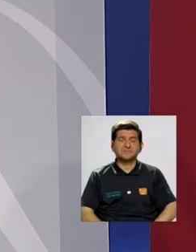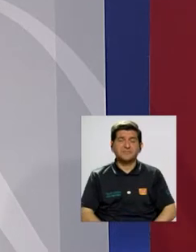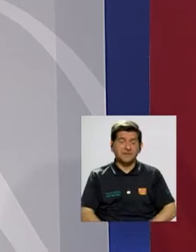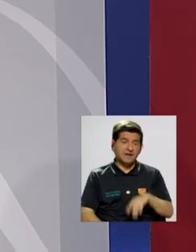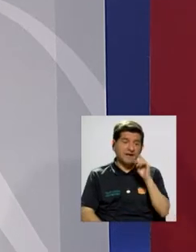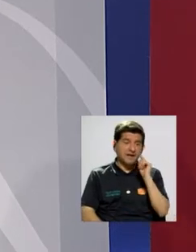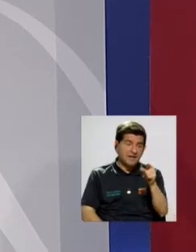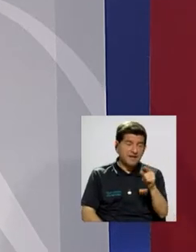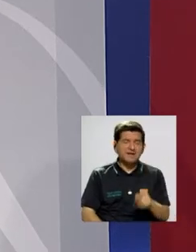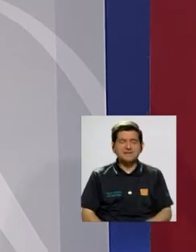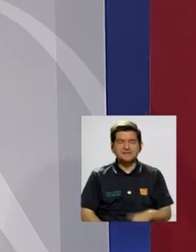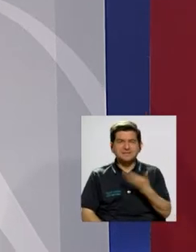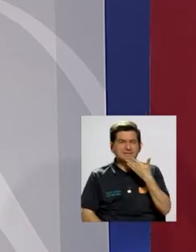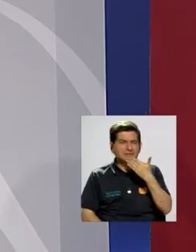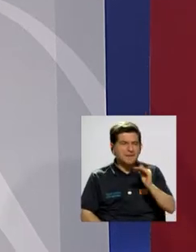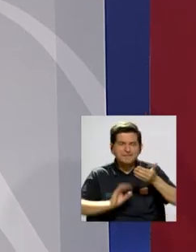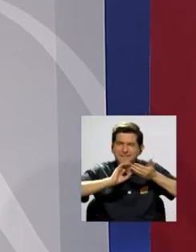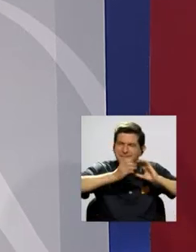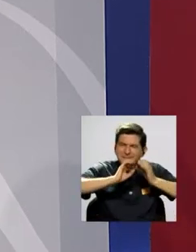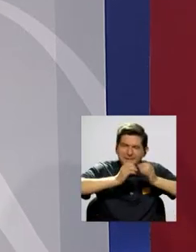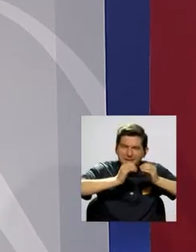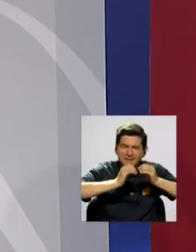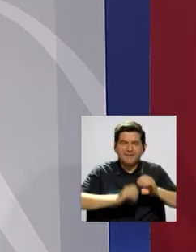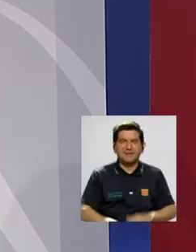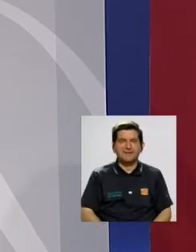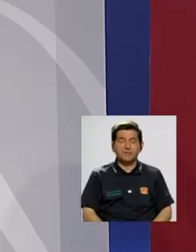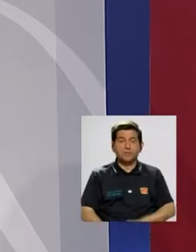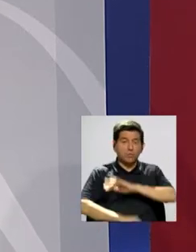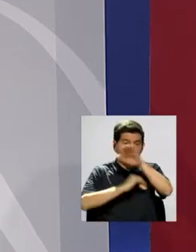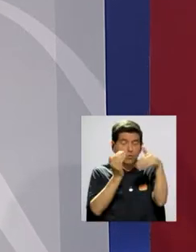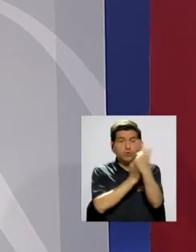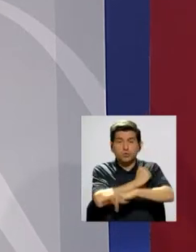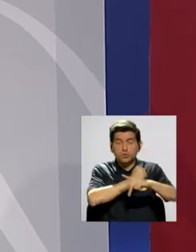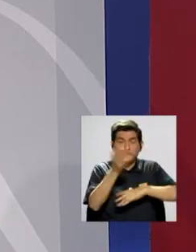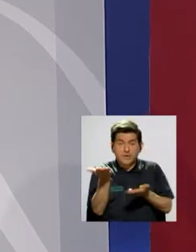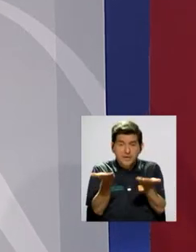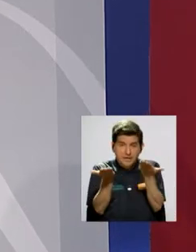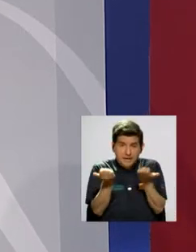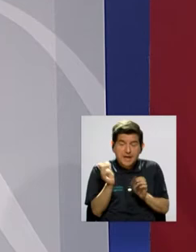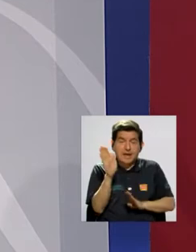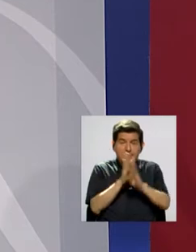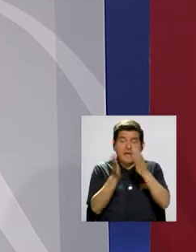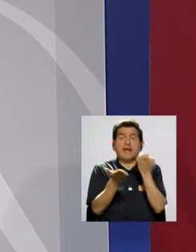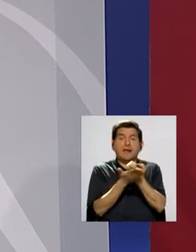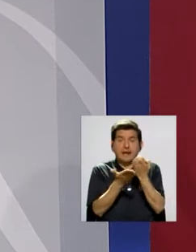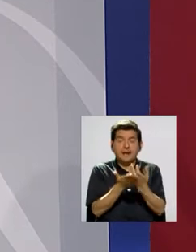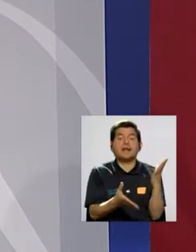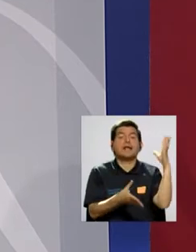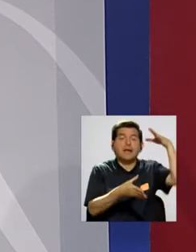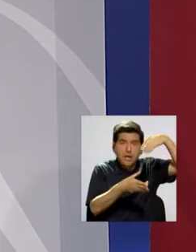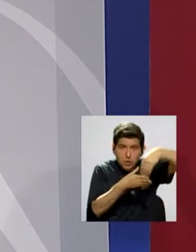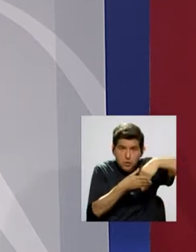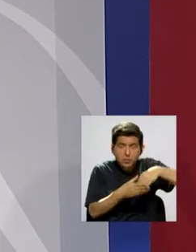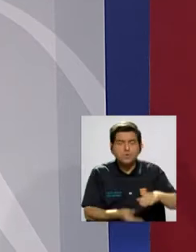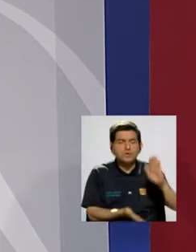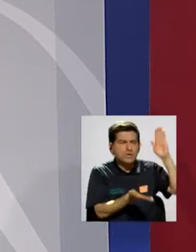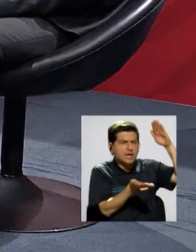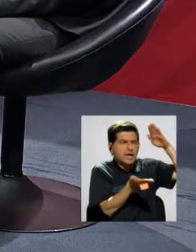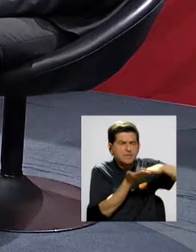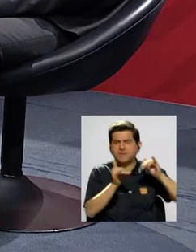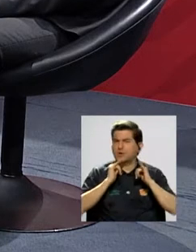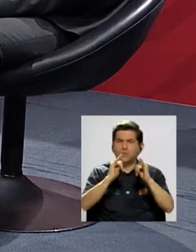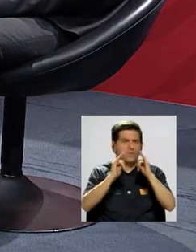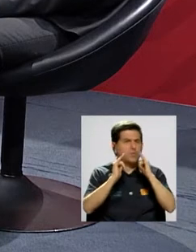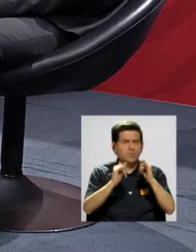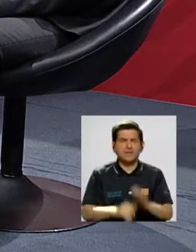ha sido un mal cálculo en definitiva. O sea, por supuesto que todos los países queremos desarrollo económico inclusivo, que disminuya la